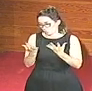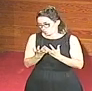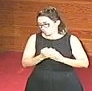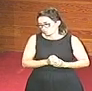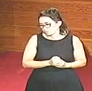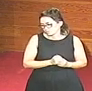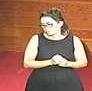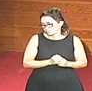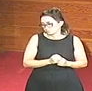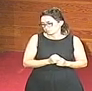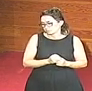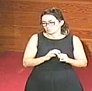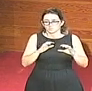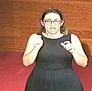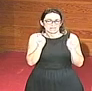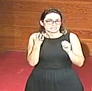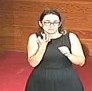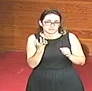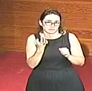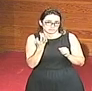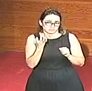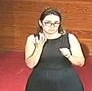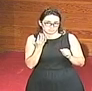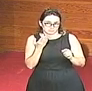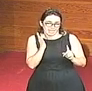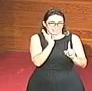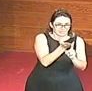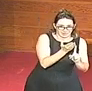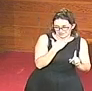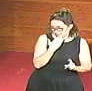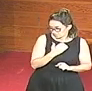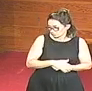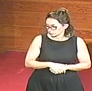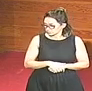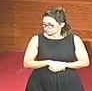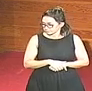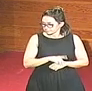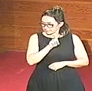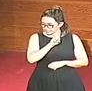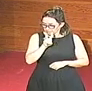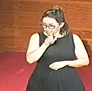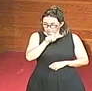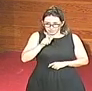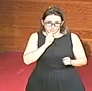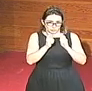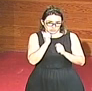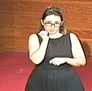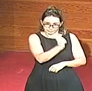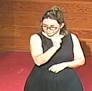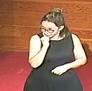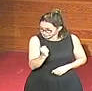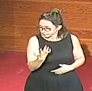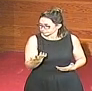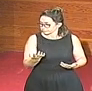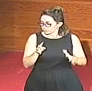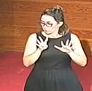de ataques, ¿no?, contra los periodistas. 13 periodistas asesinados, 96 reporteros detenidos y crímenes contra periodistas sin